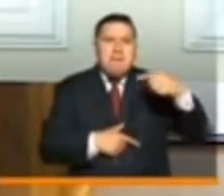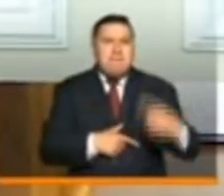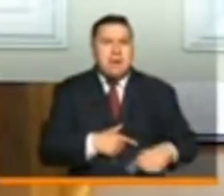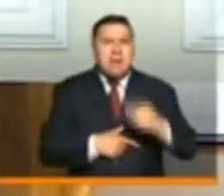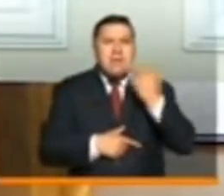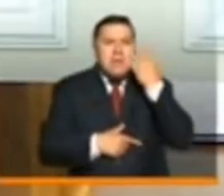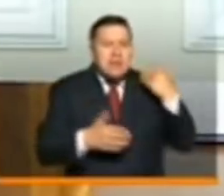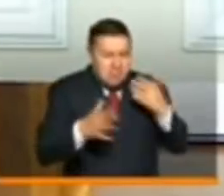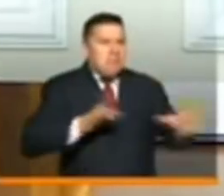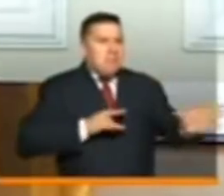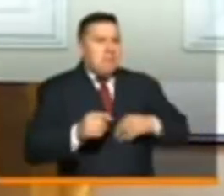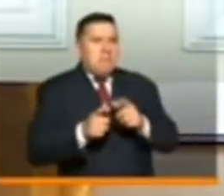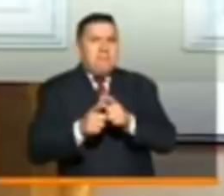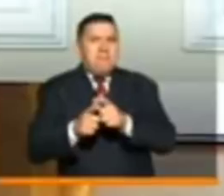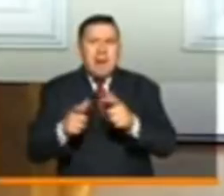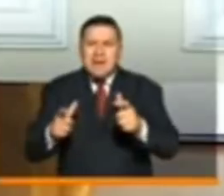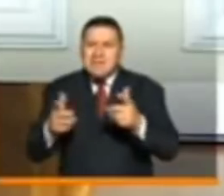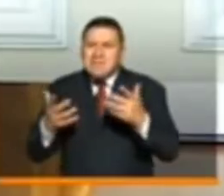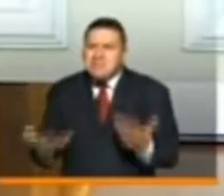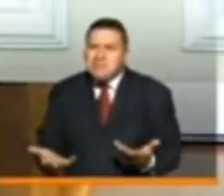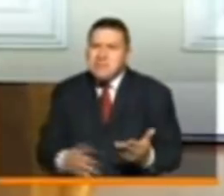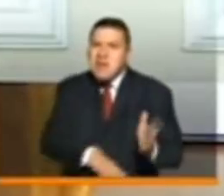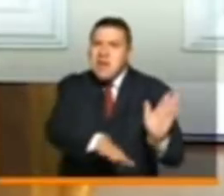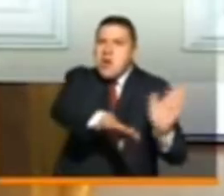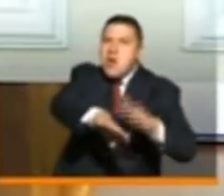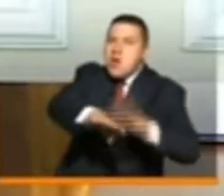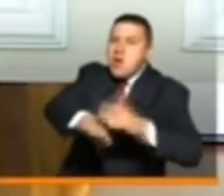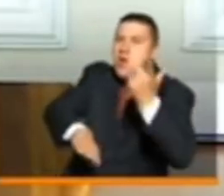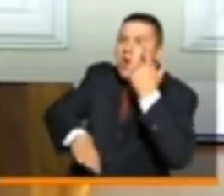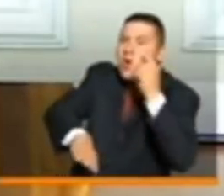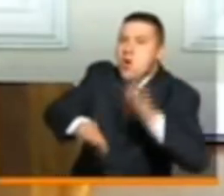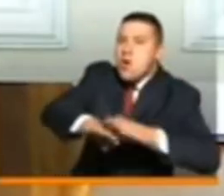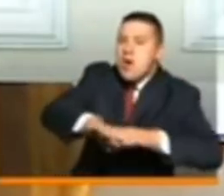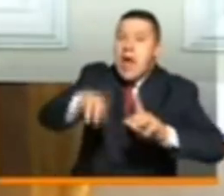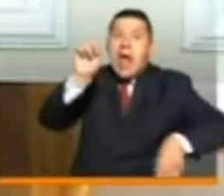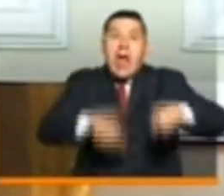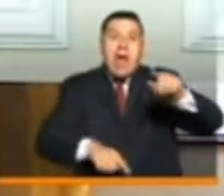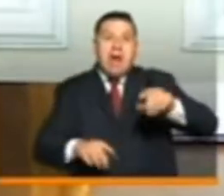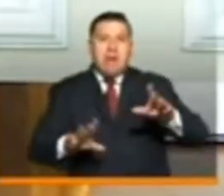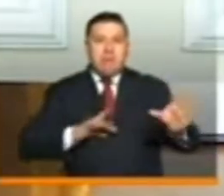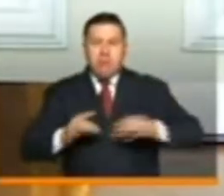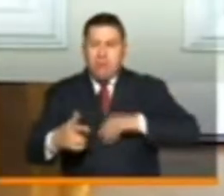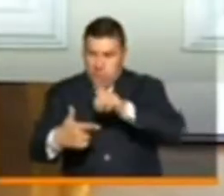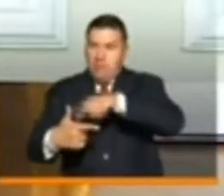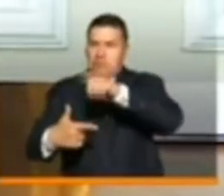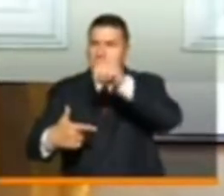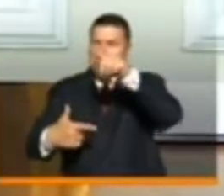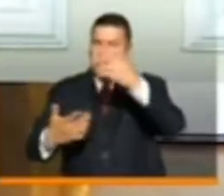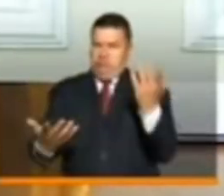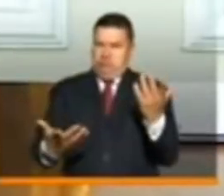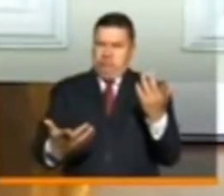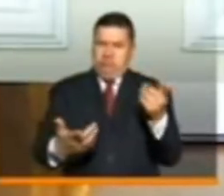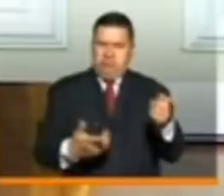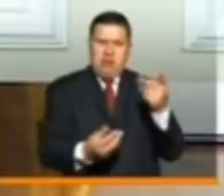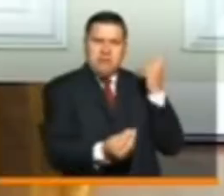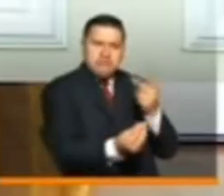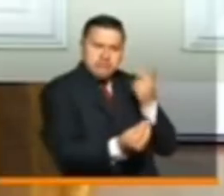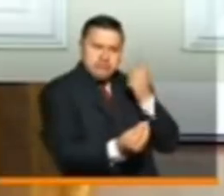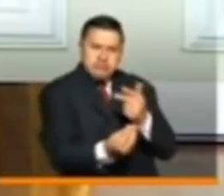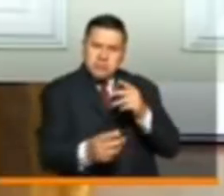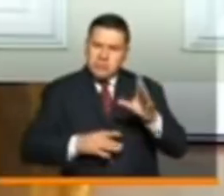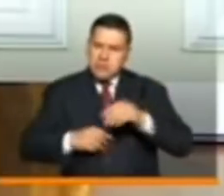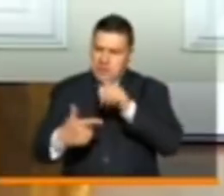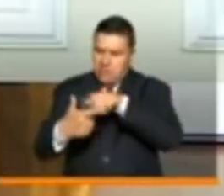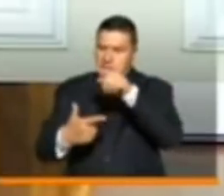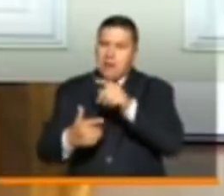en los últimos días que genera alarmas no solamente porque hay aumento de casos significativamente sino